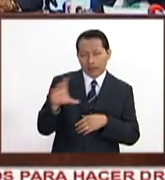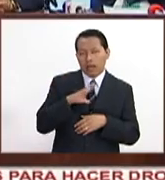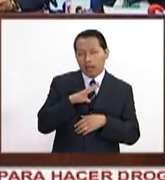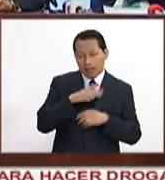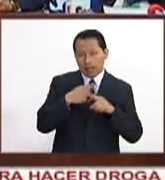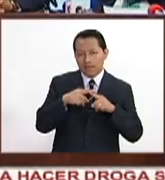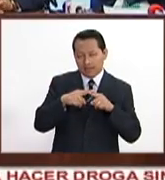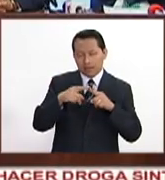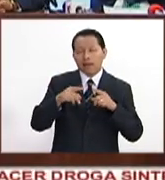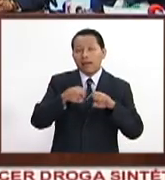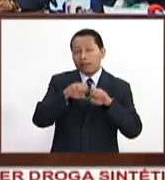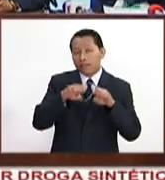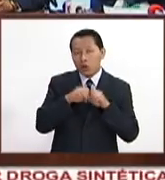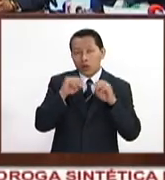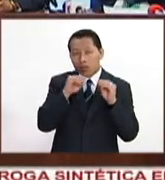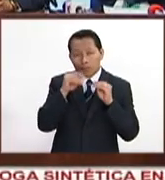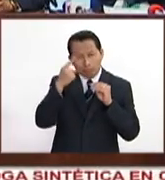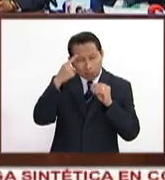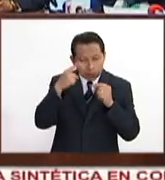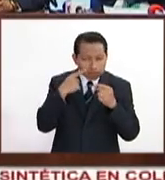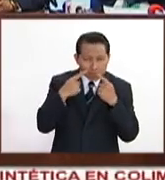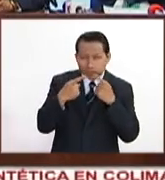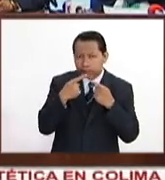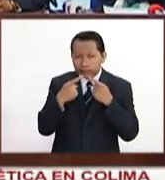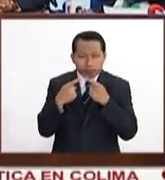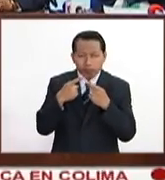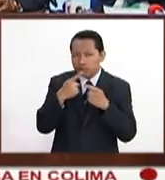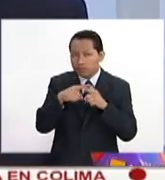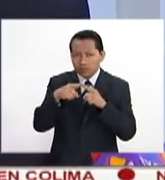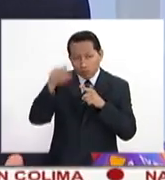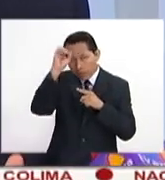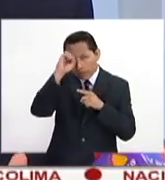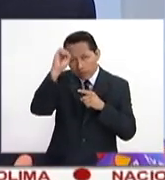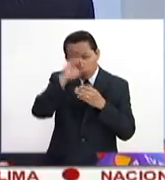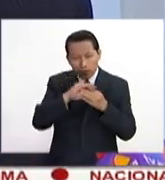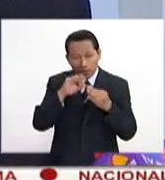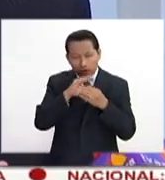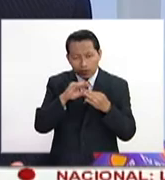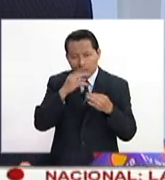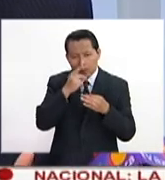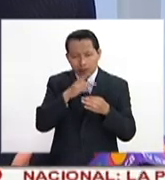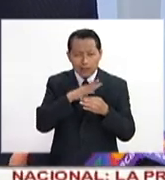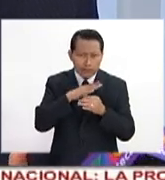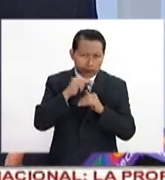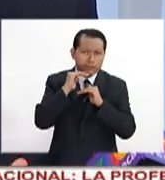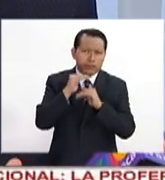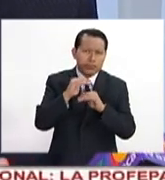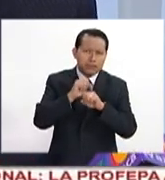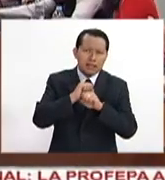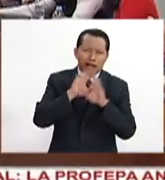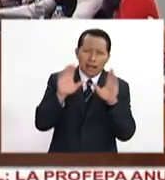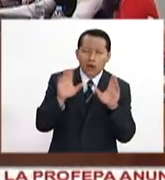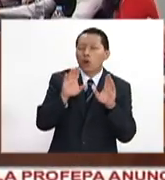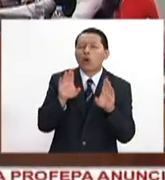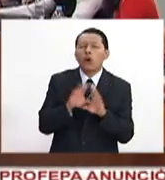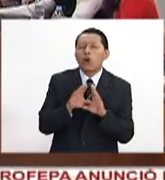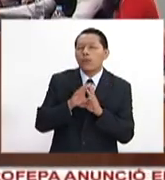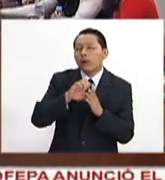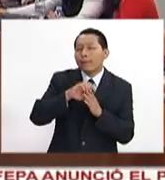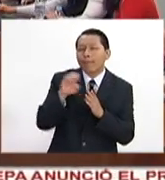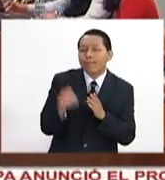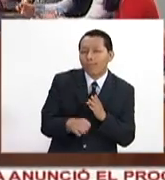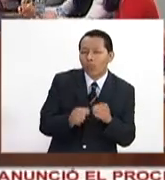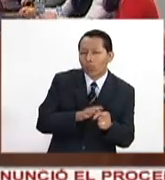equipo negociador para evaluar los avances e intercambiar opiniones. Dijo que hay límites claros, como por ejemplo,